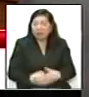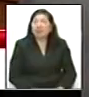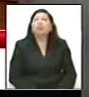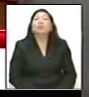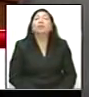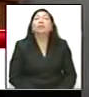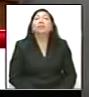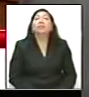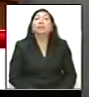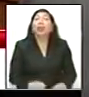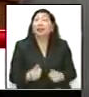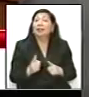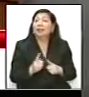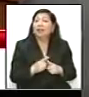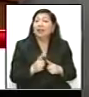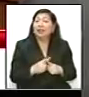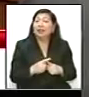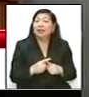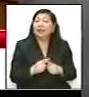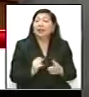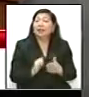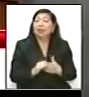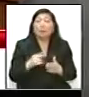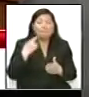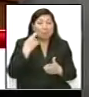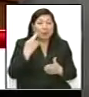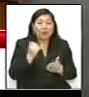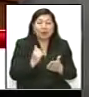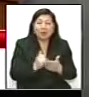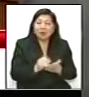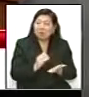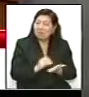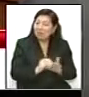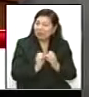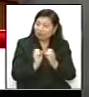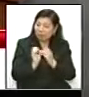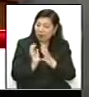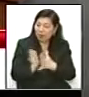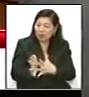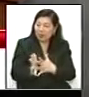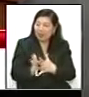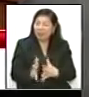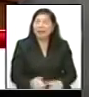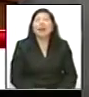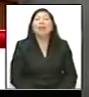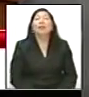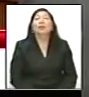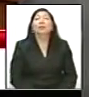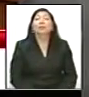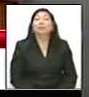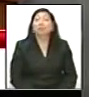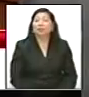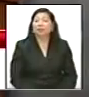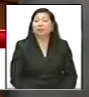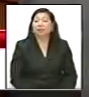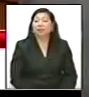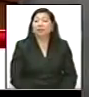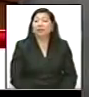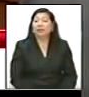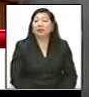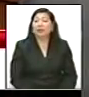el empleo del terror en el quehacer político es de lo más condenable. Y quienes hemos